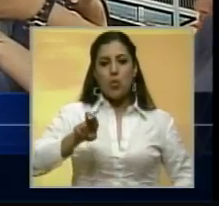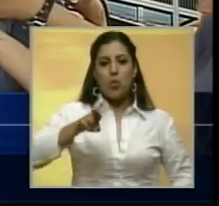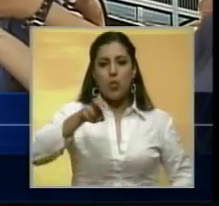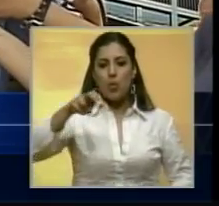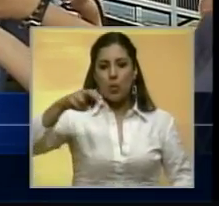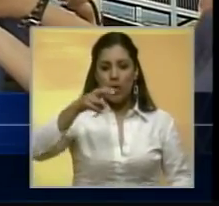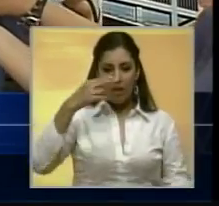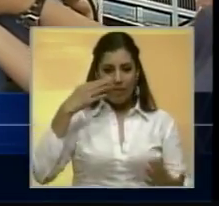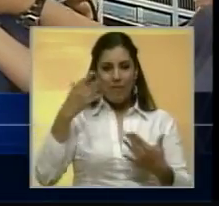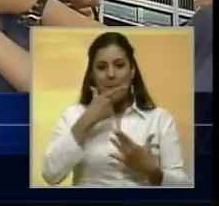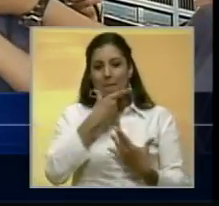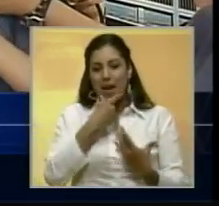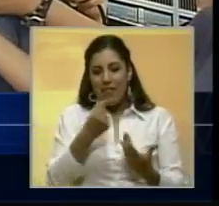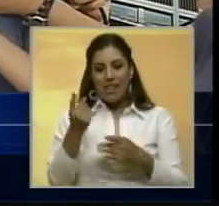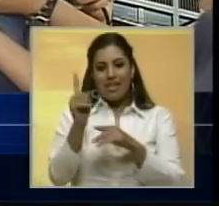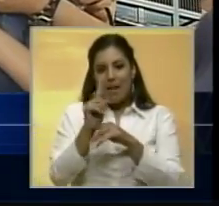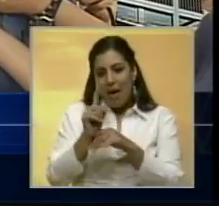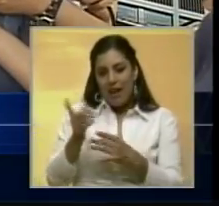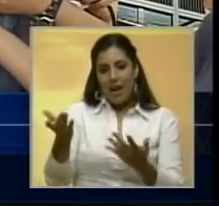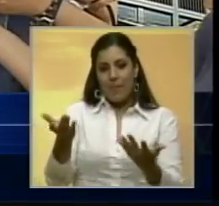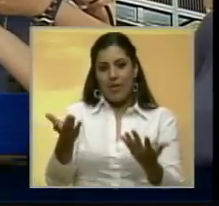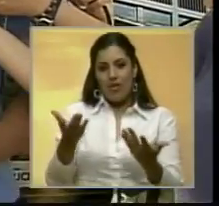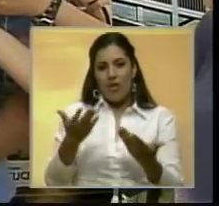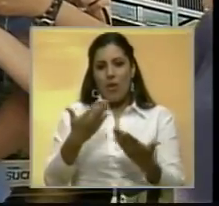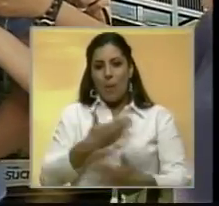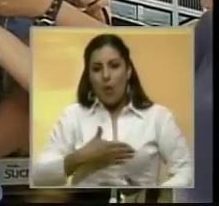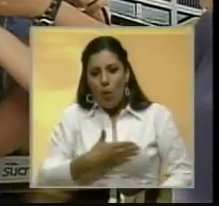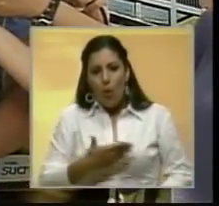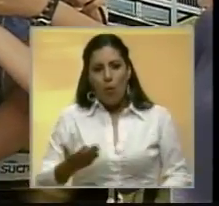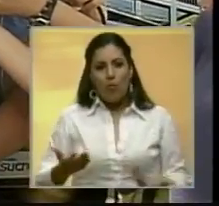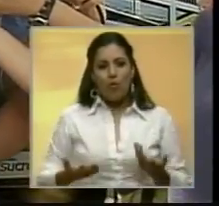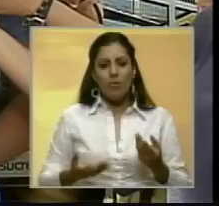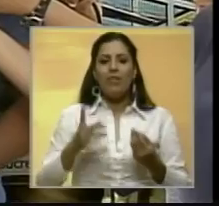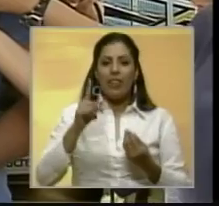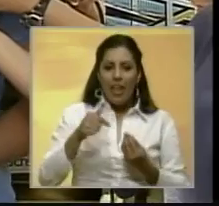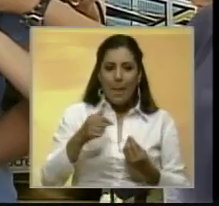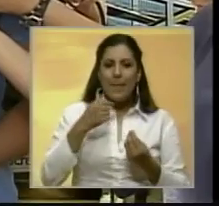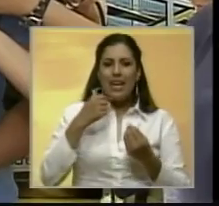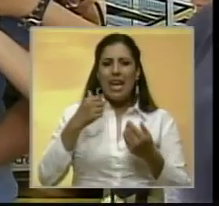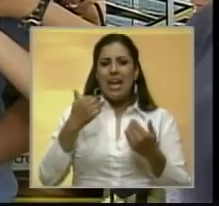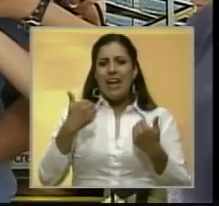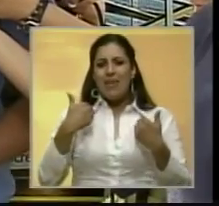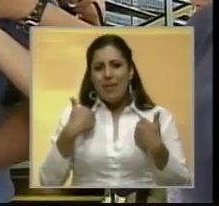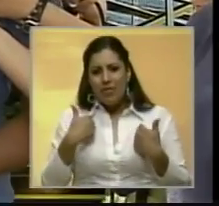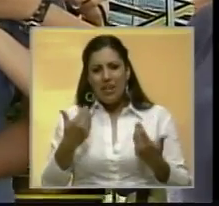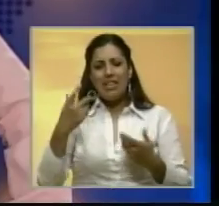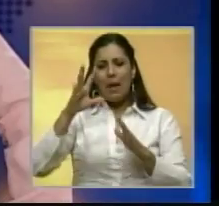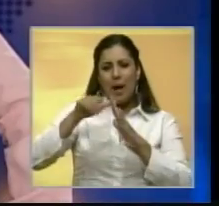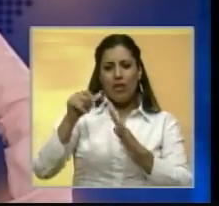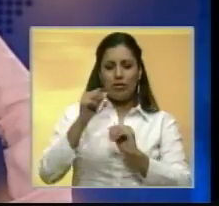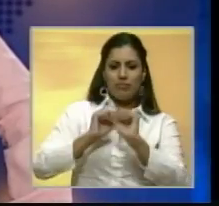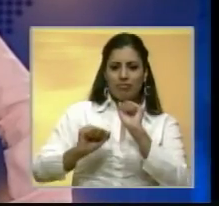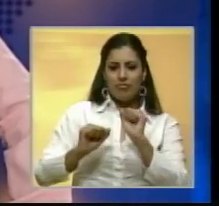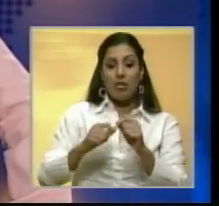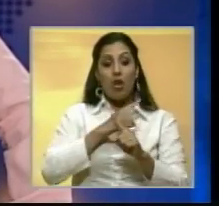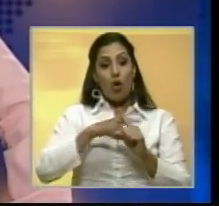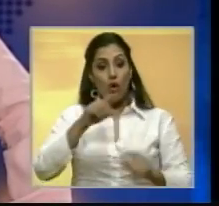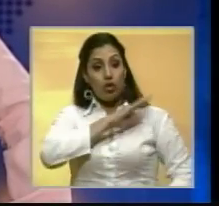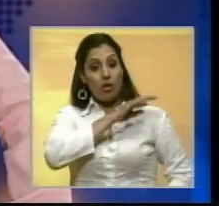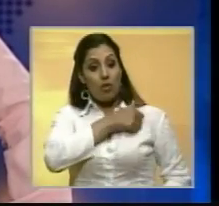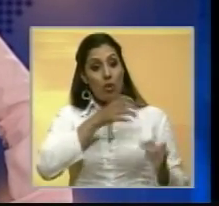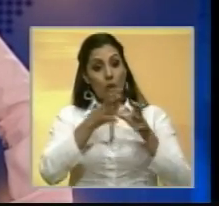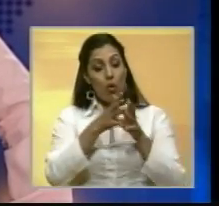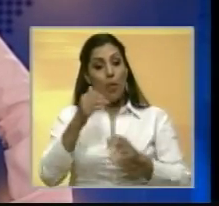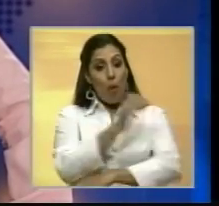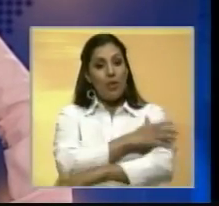subir mucho más rápida, mucho más efectiva y mucho menos traumática. Dirigentes de